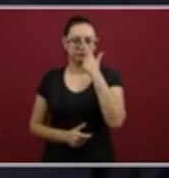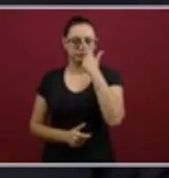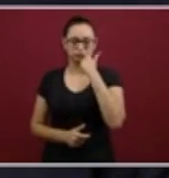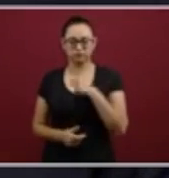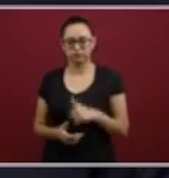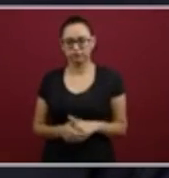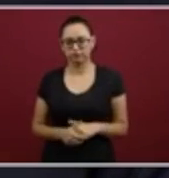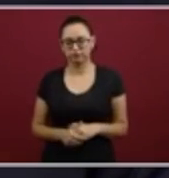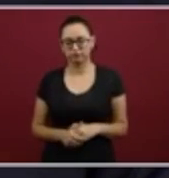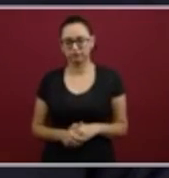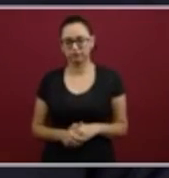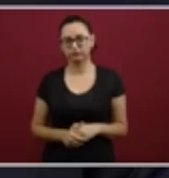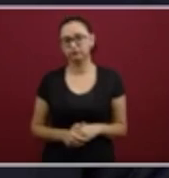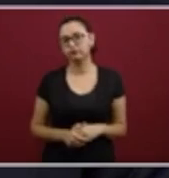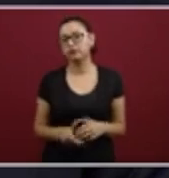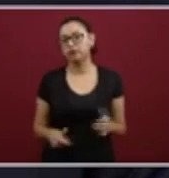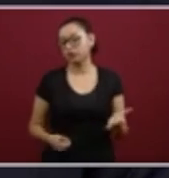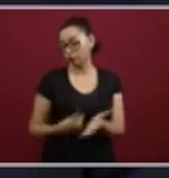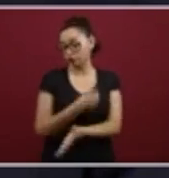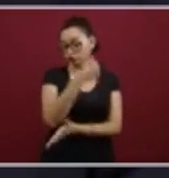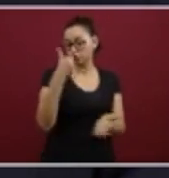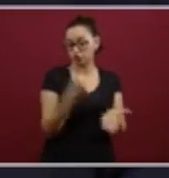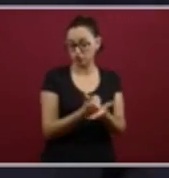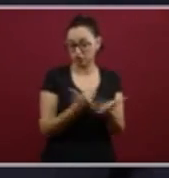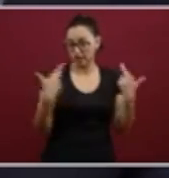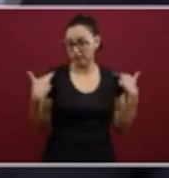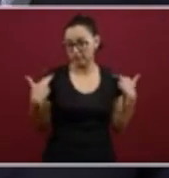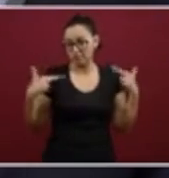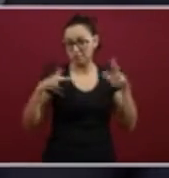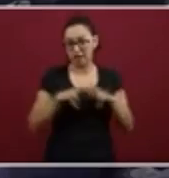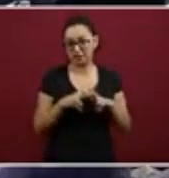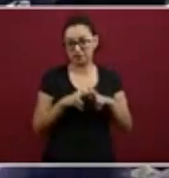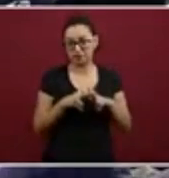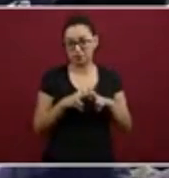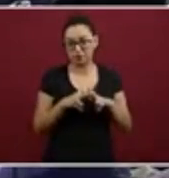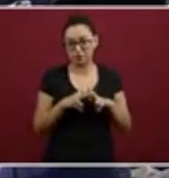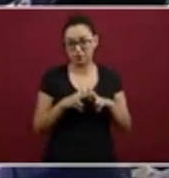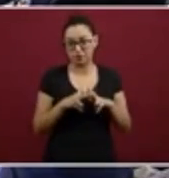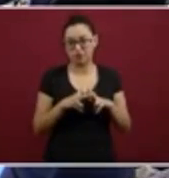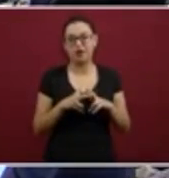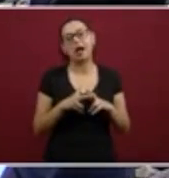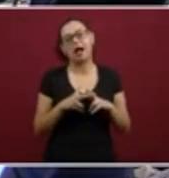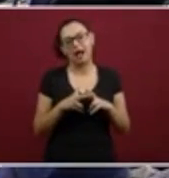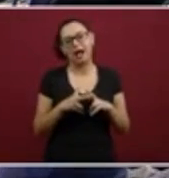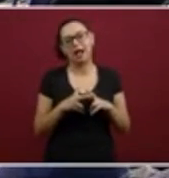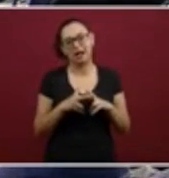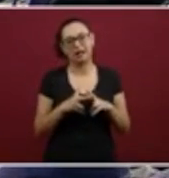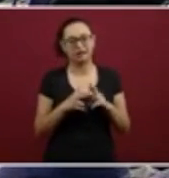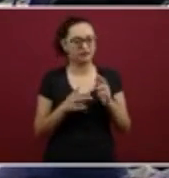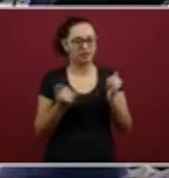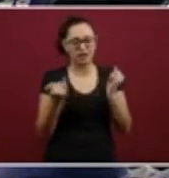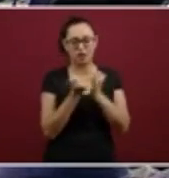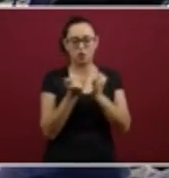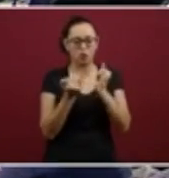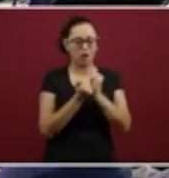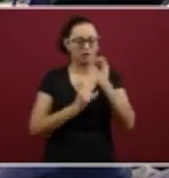daba clases en las ciudades tenía el mismo trato que el que tenía que caminar